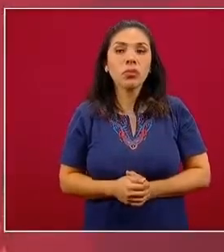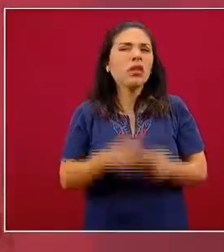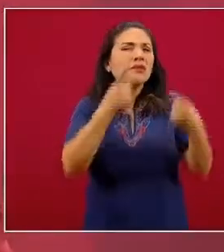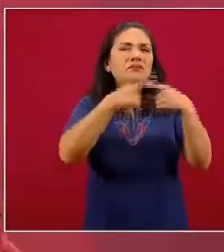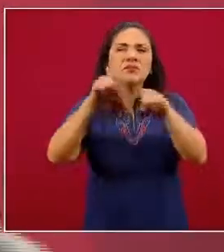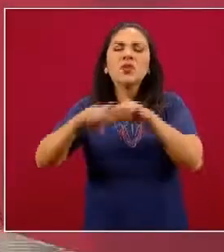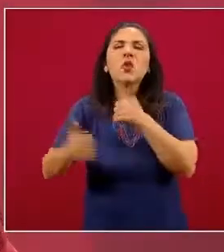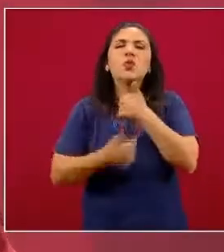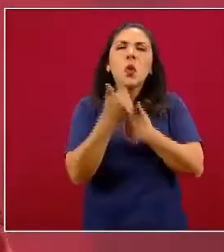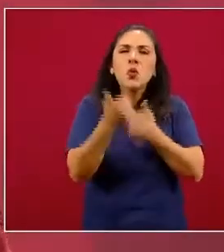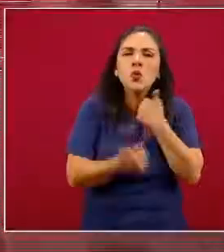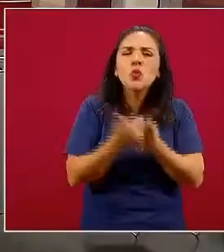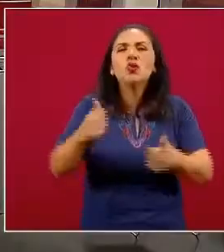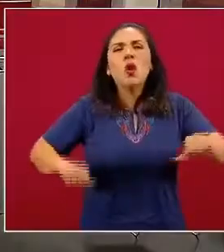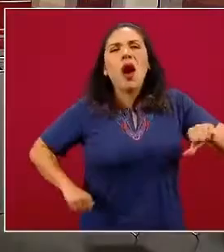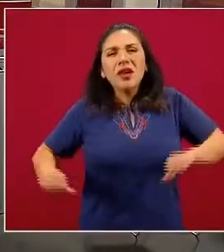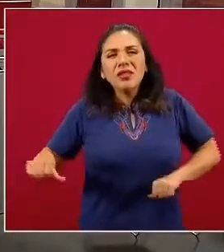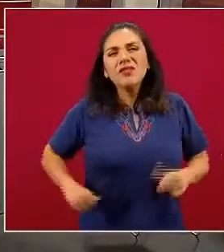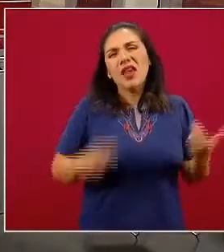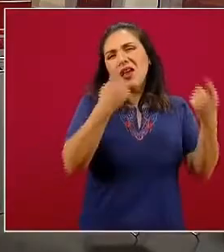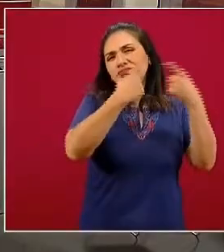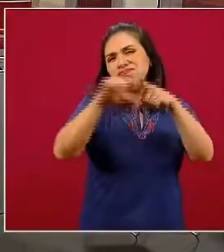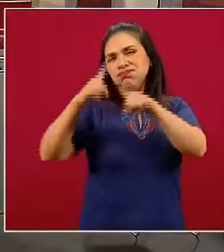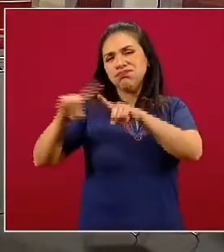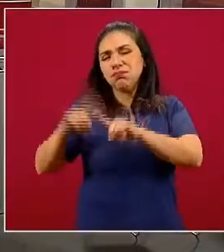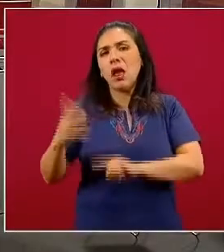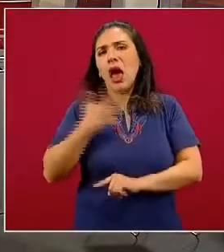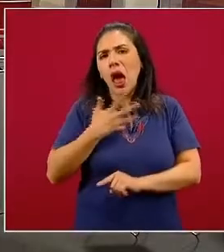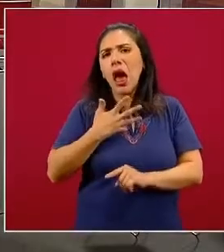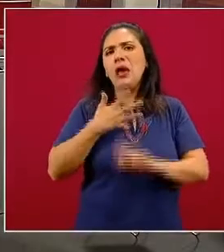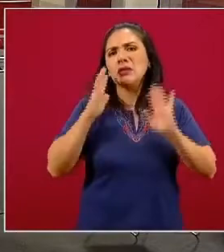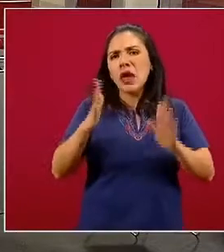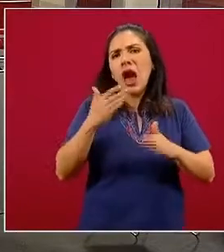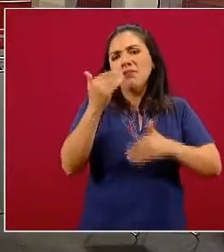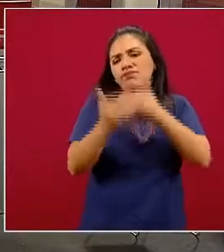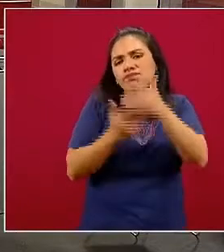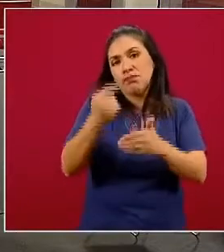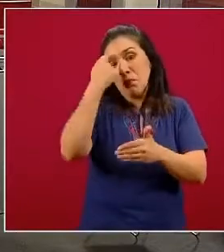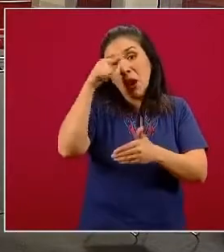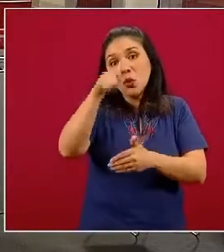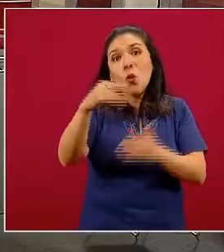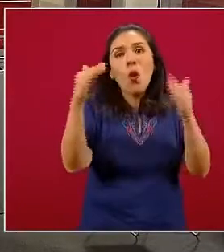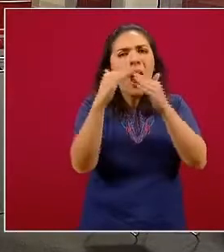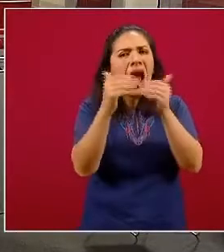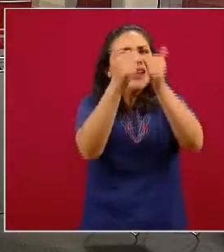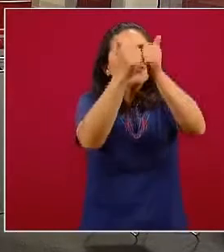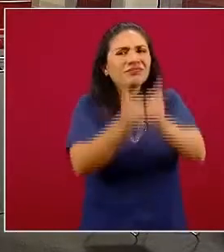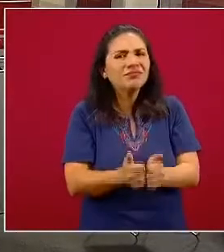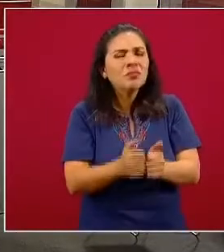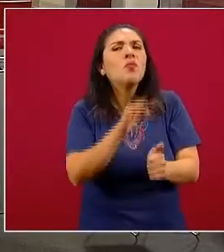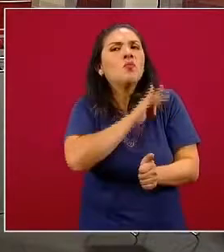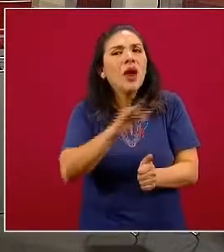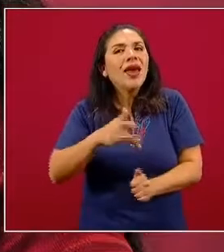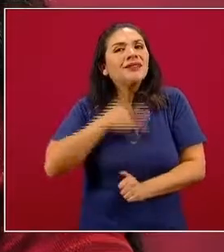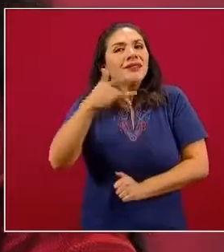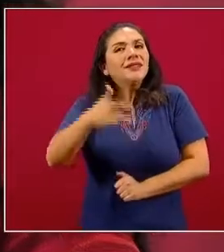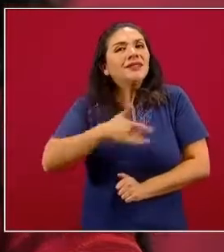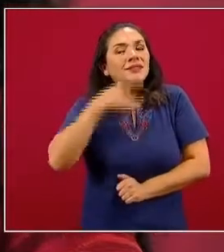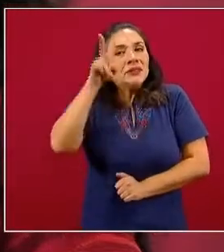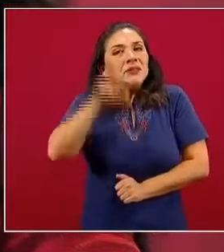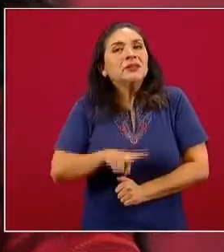distintos concursos y actividades se están desarrollando para que desde sus casas puedan